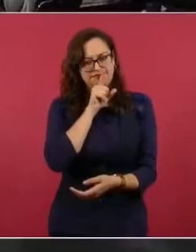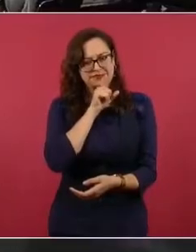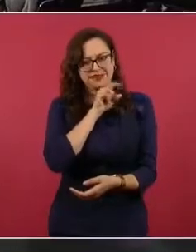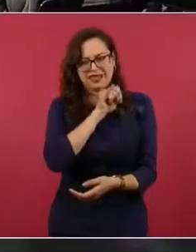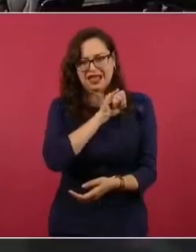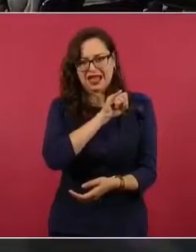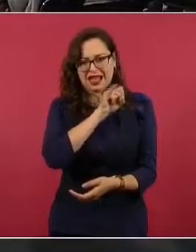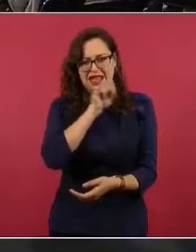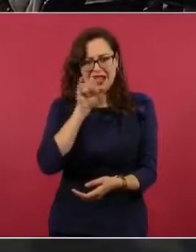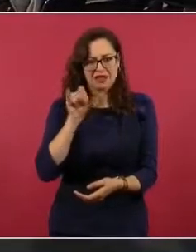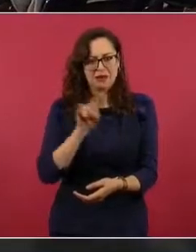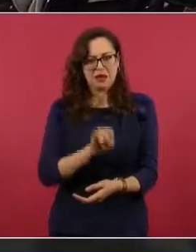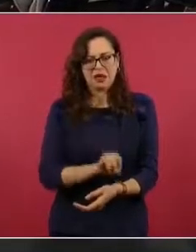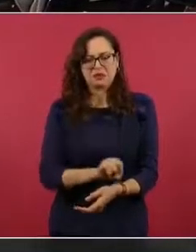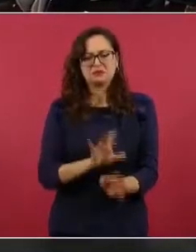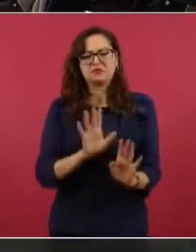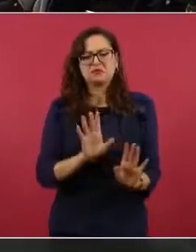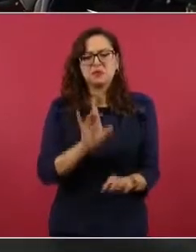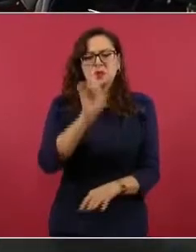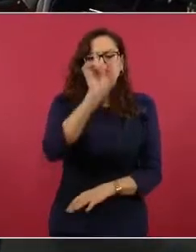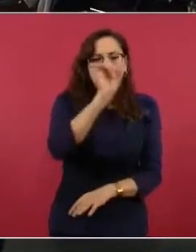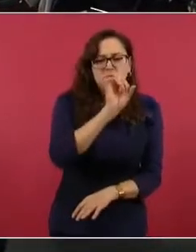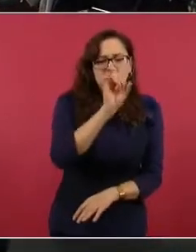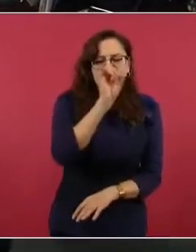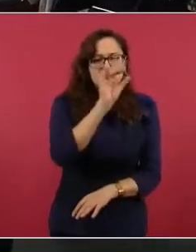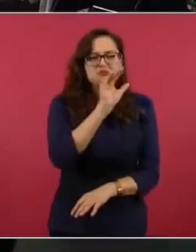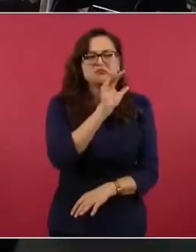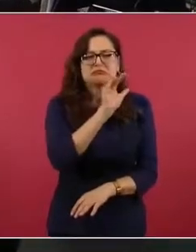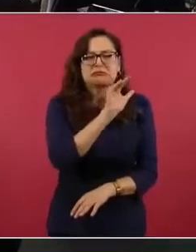no, y que las hagan como